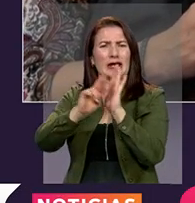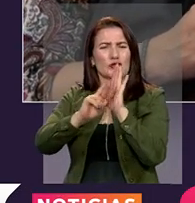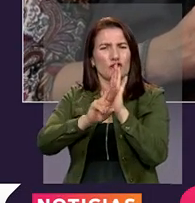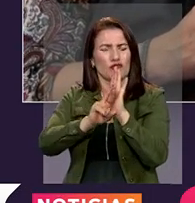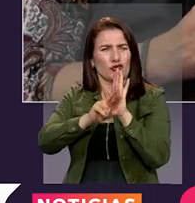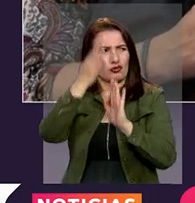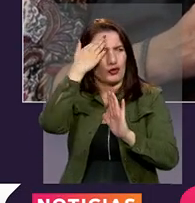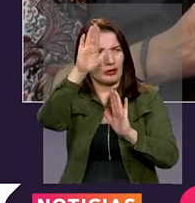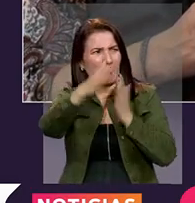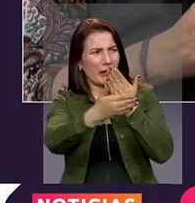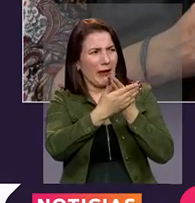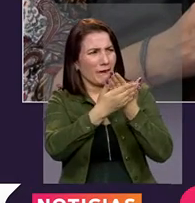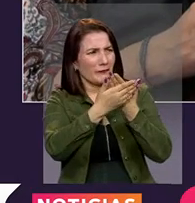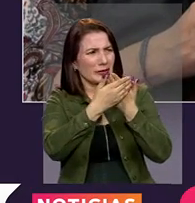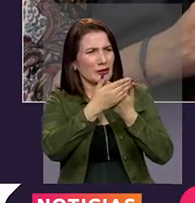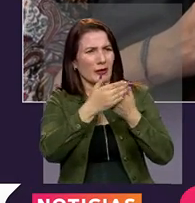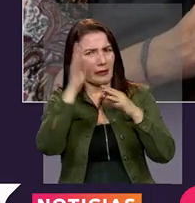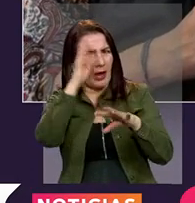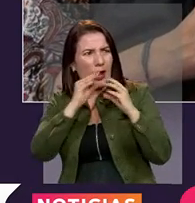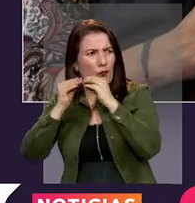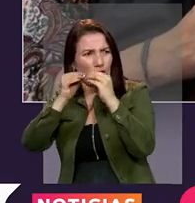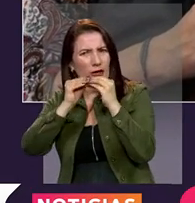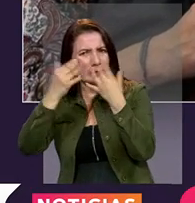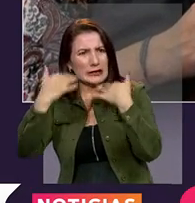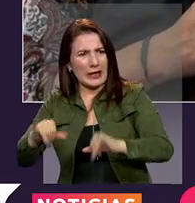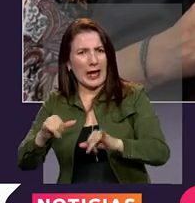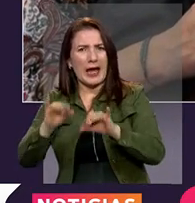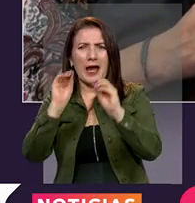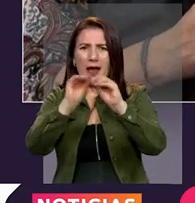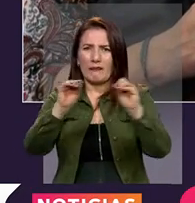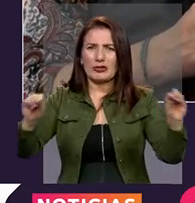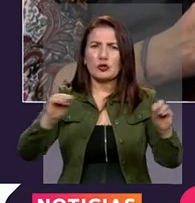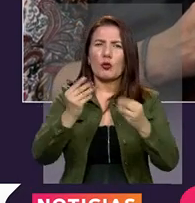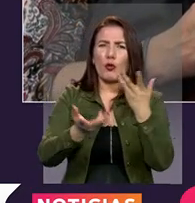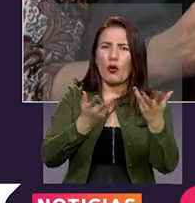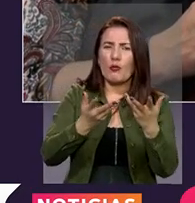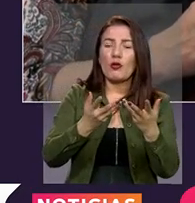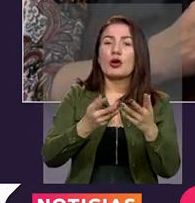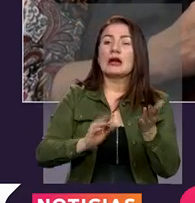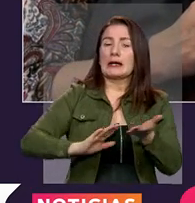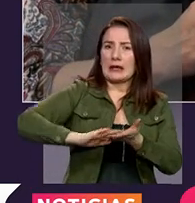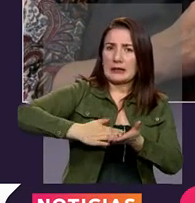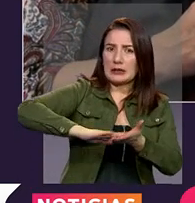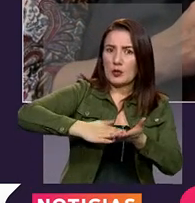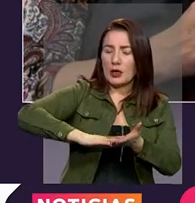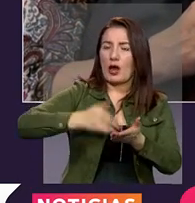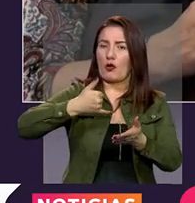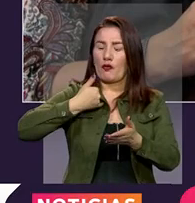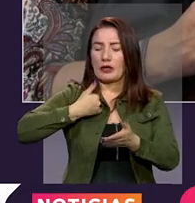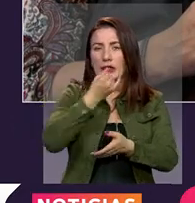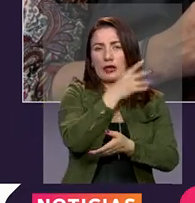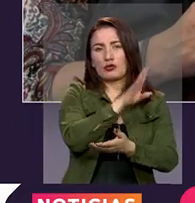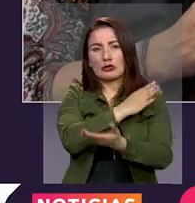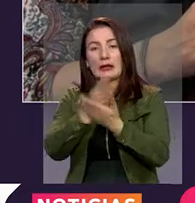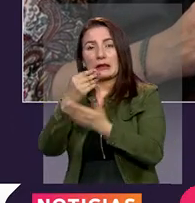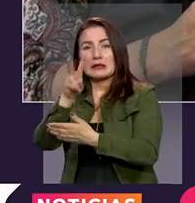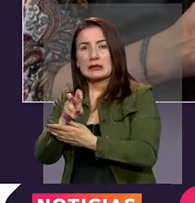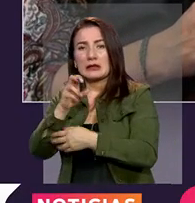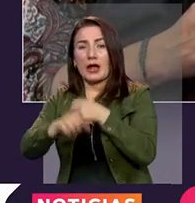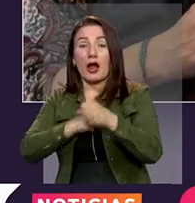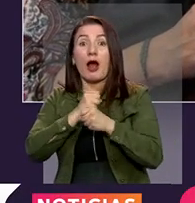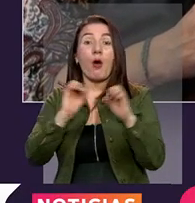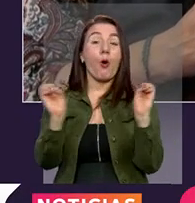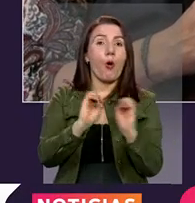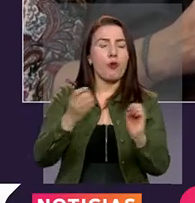No teníamos un censo electoral consolidado, no lo había consolidado la Registraduría de Jóvenes entre 14 y 17 años,